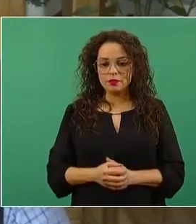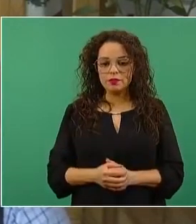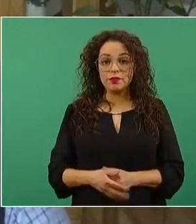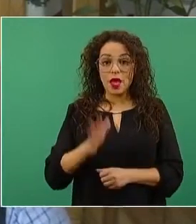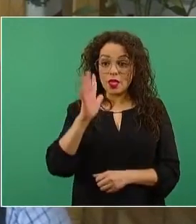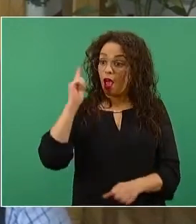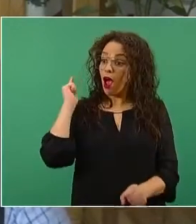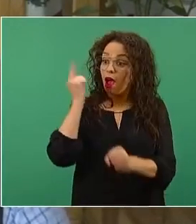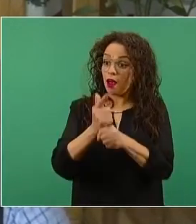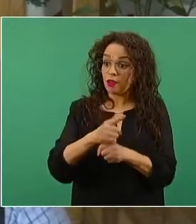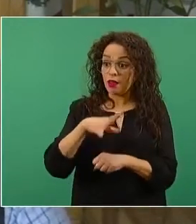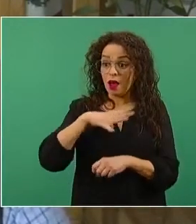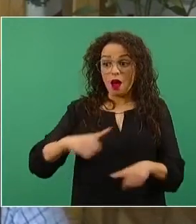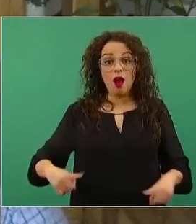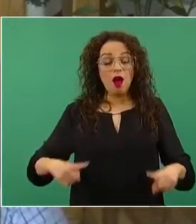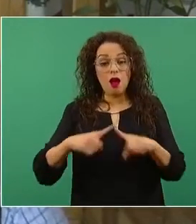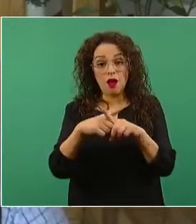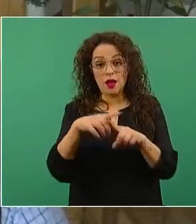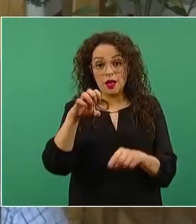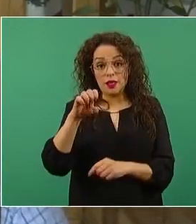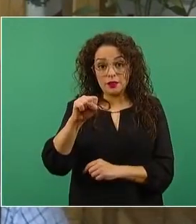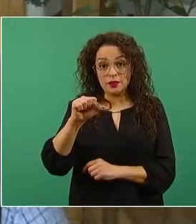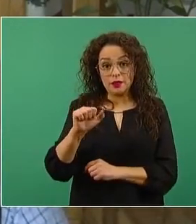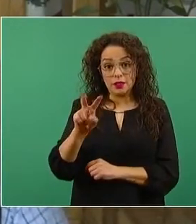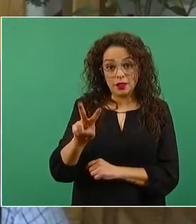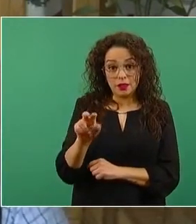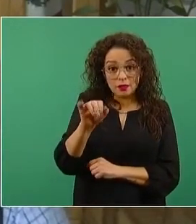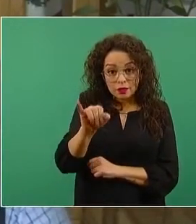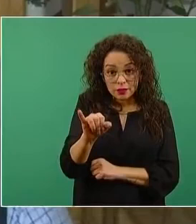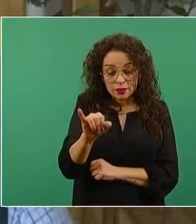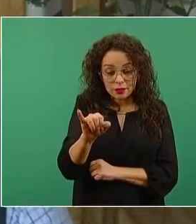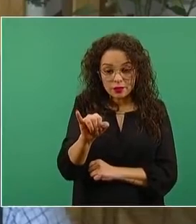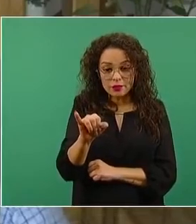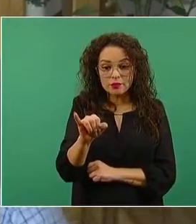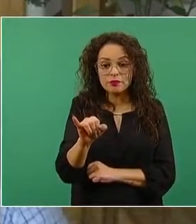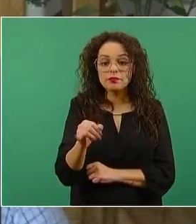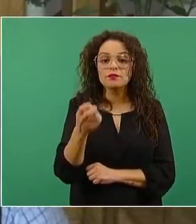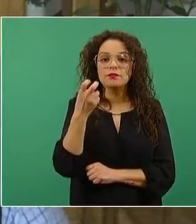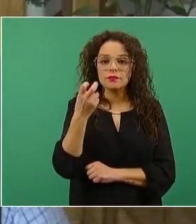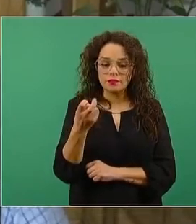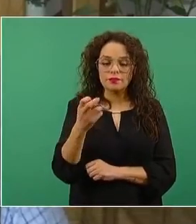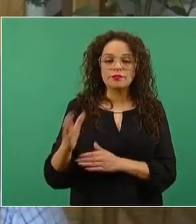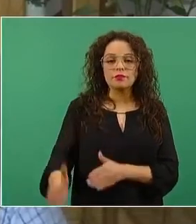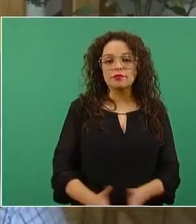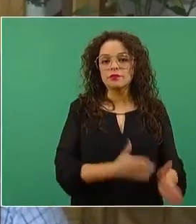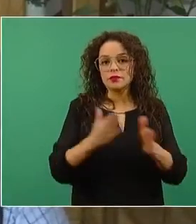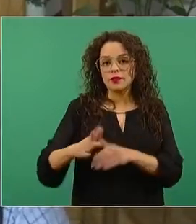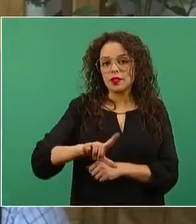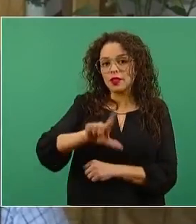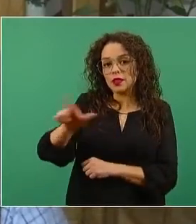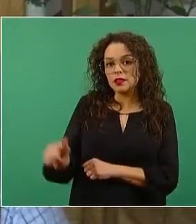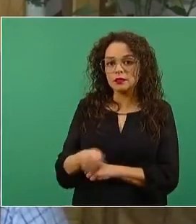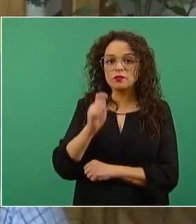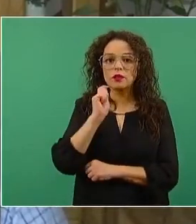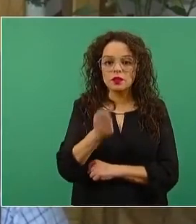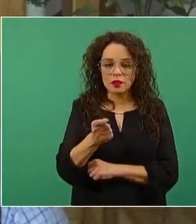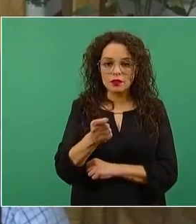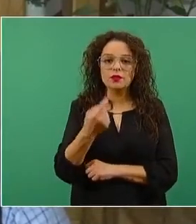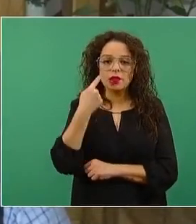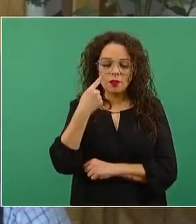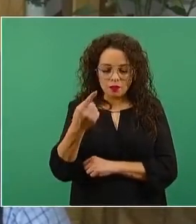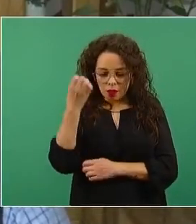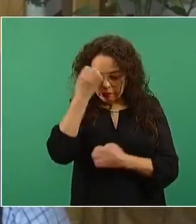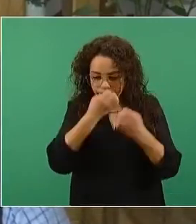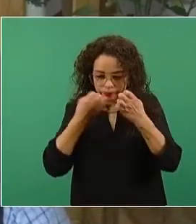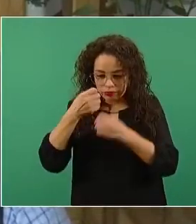ESAVI y se notifica como un evento supuestamente atribuible, viene luego posteriormente un proceso de dictaminación.